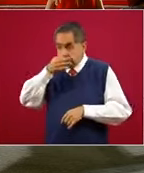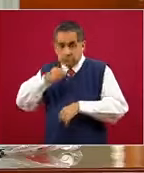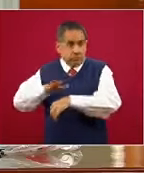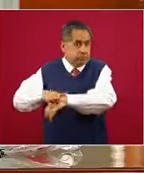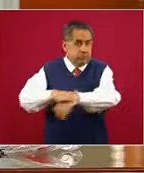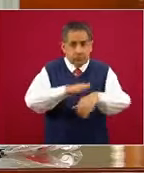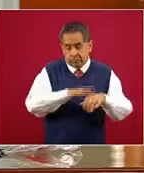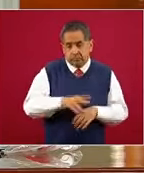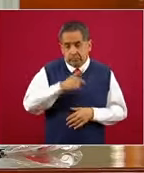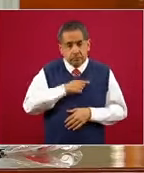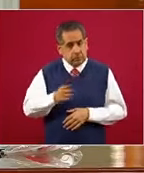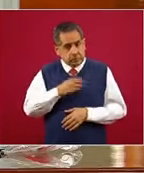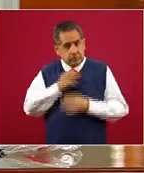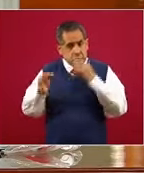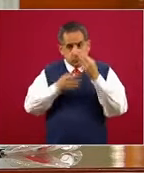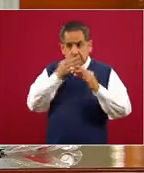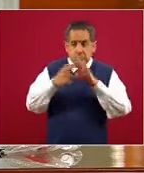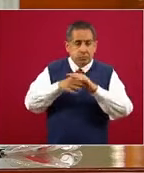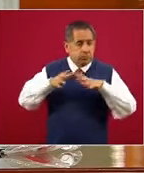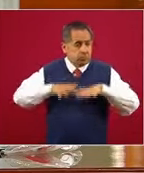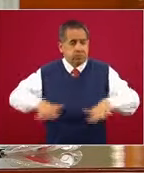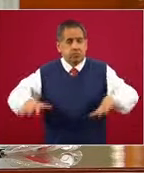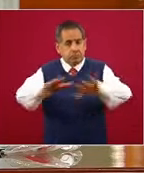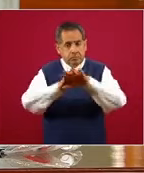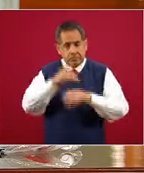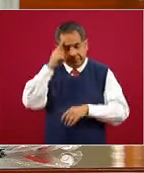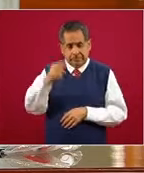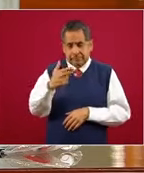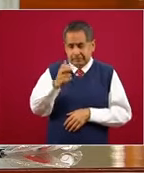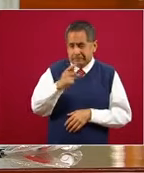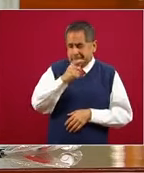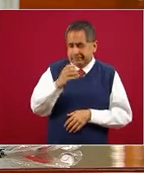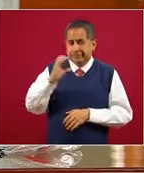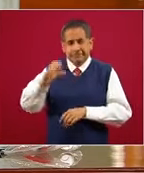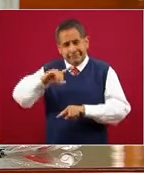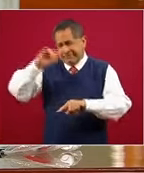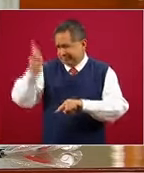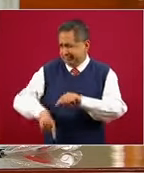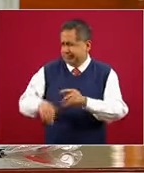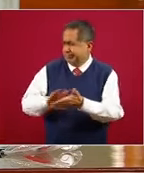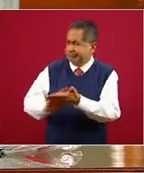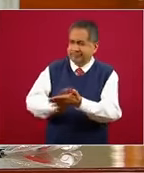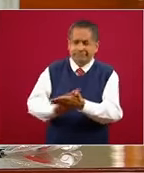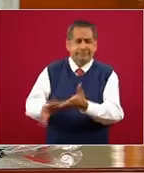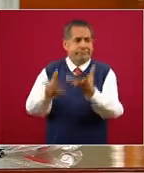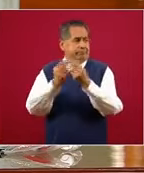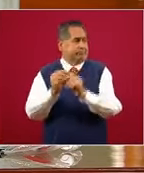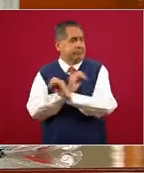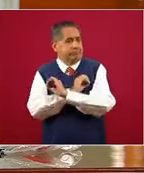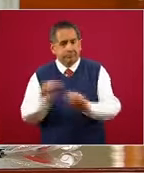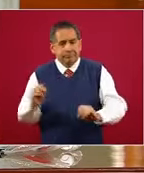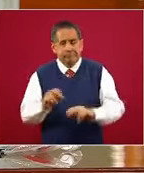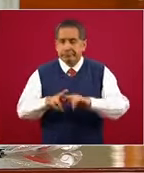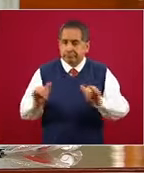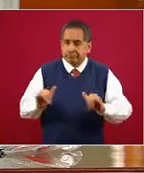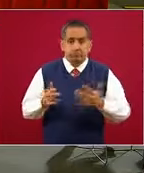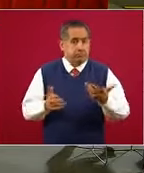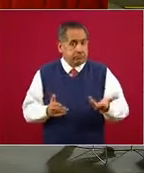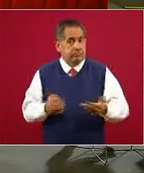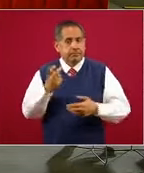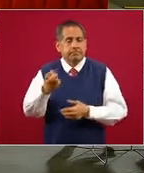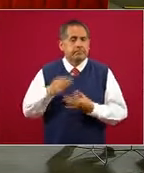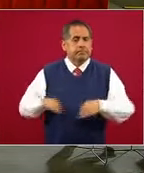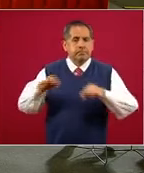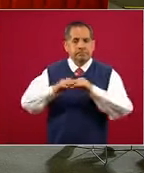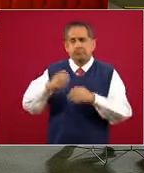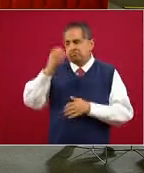de extraordinarias noticias para la salud pública y que lo que haremos paso a paso es mantener esta